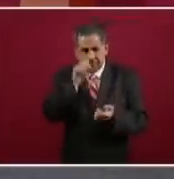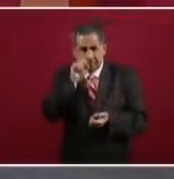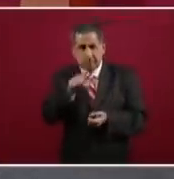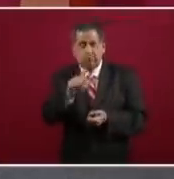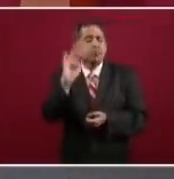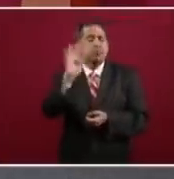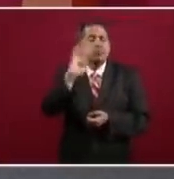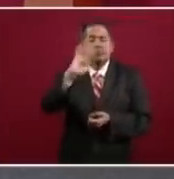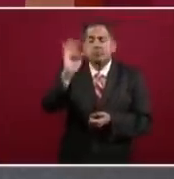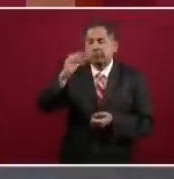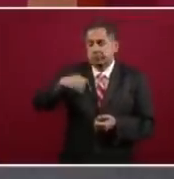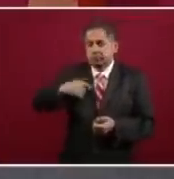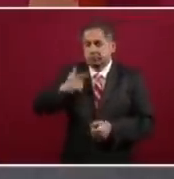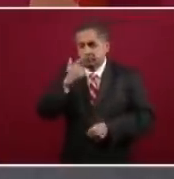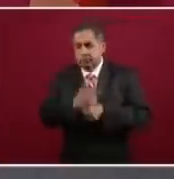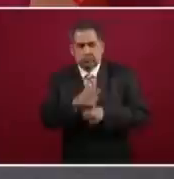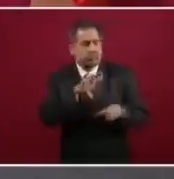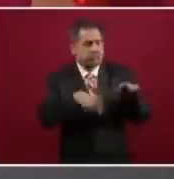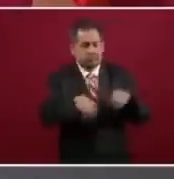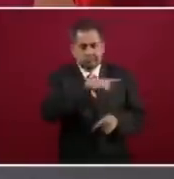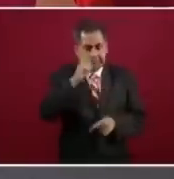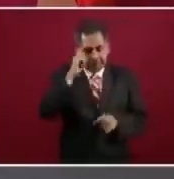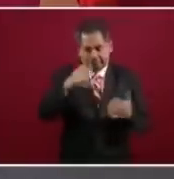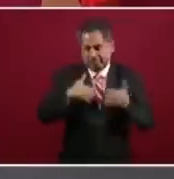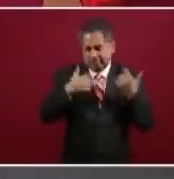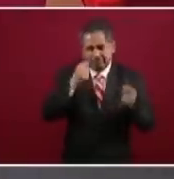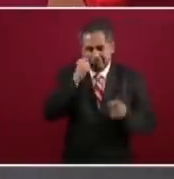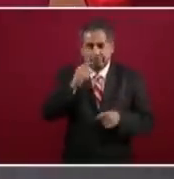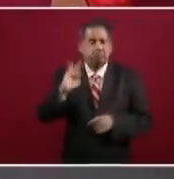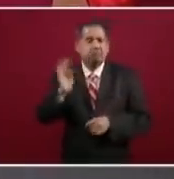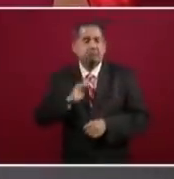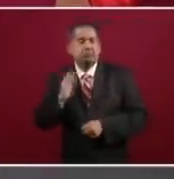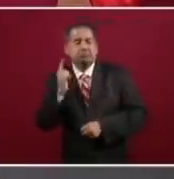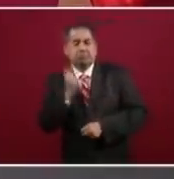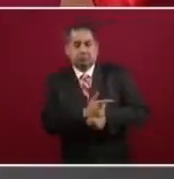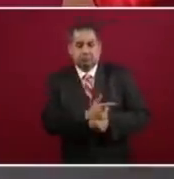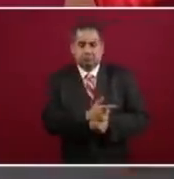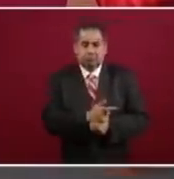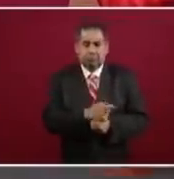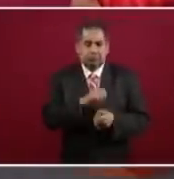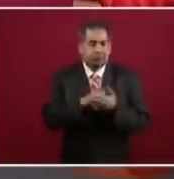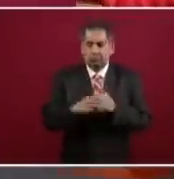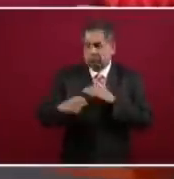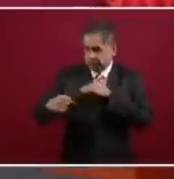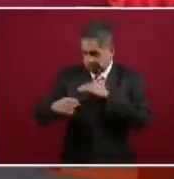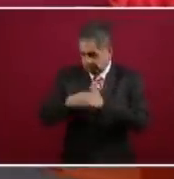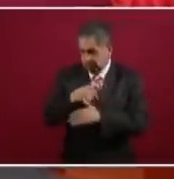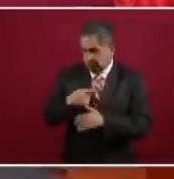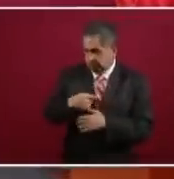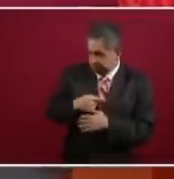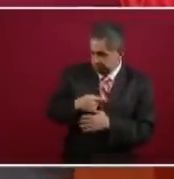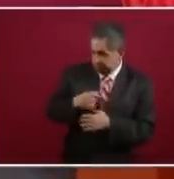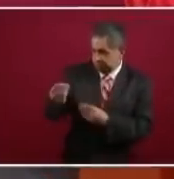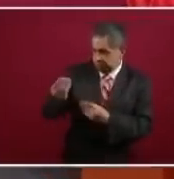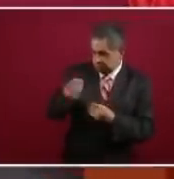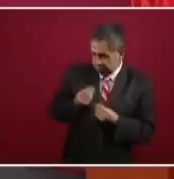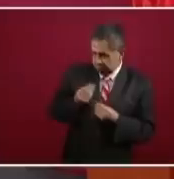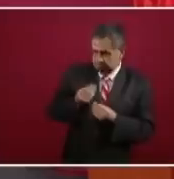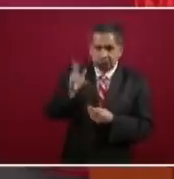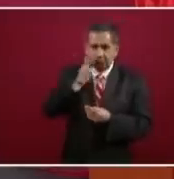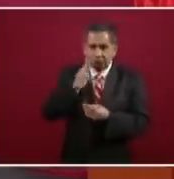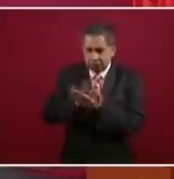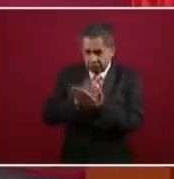entero aquí luego se enoja pero aquí me entero de algo que hay